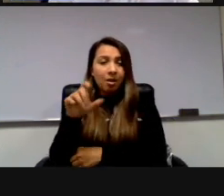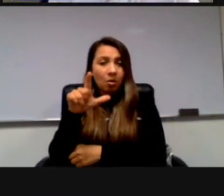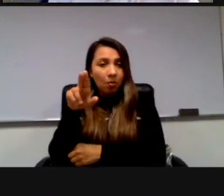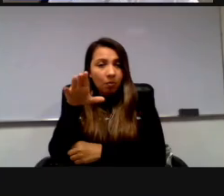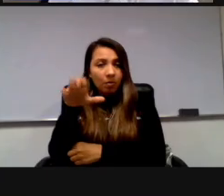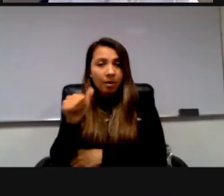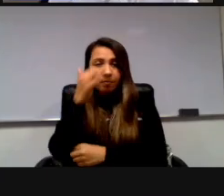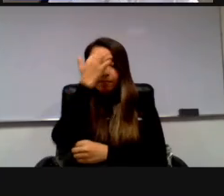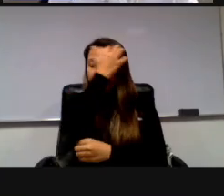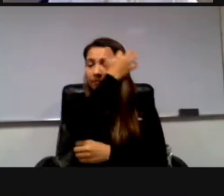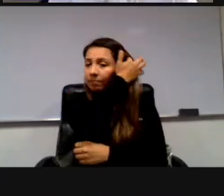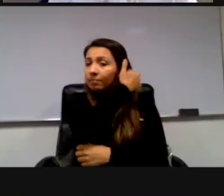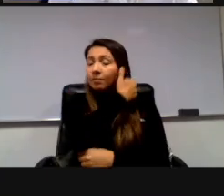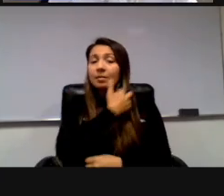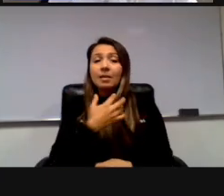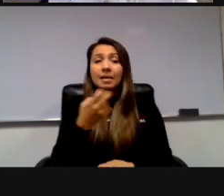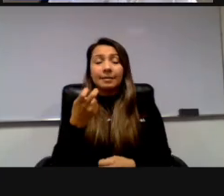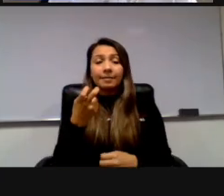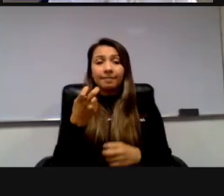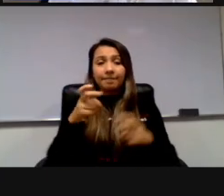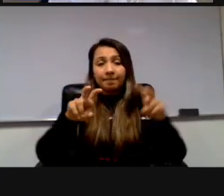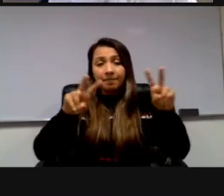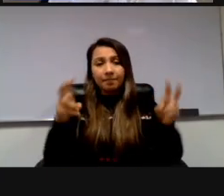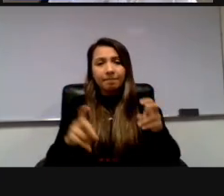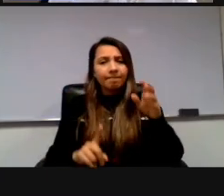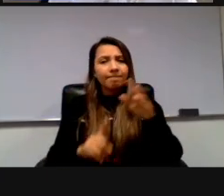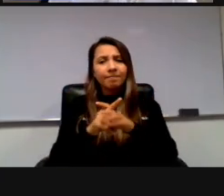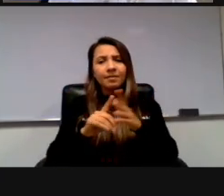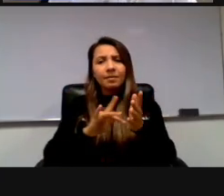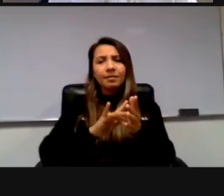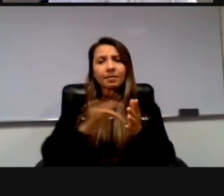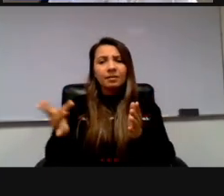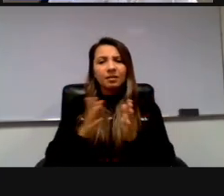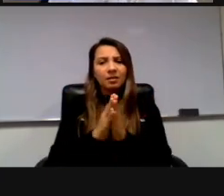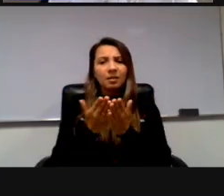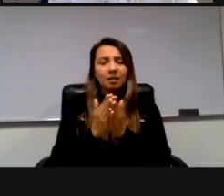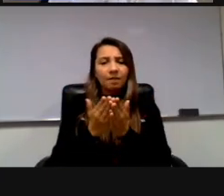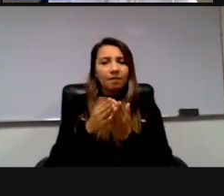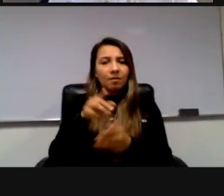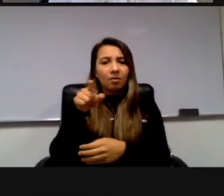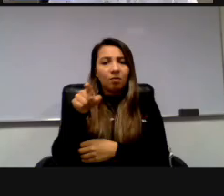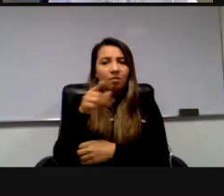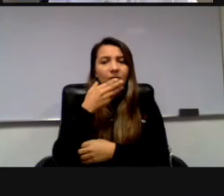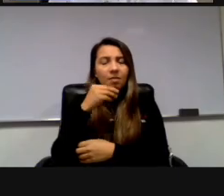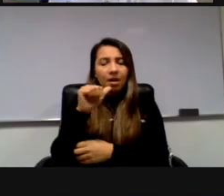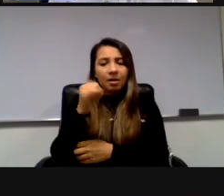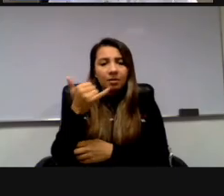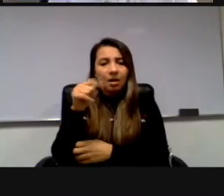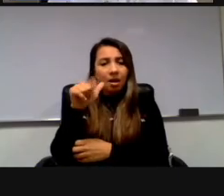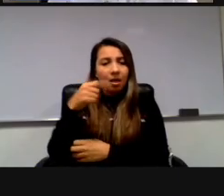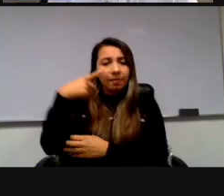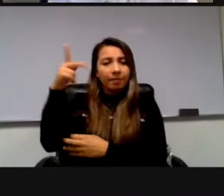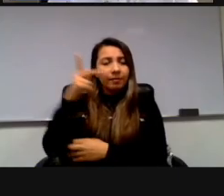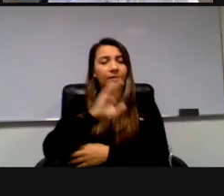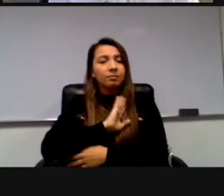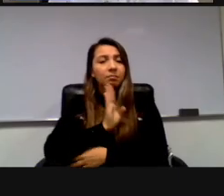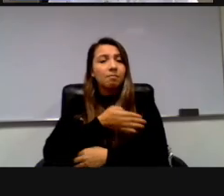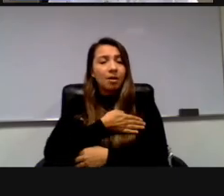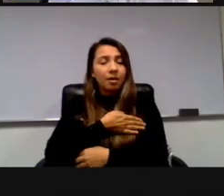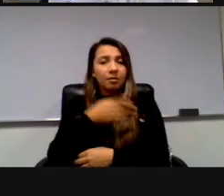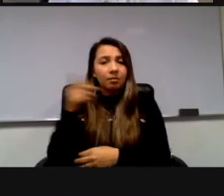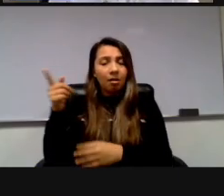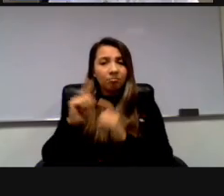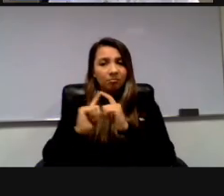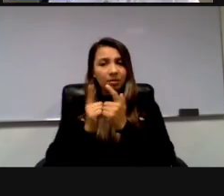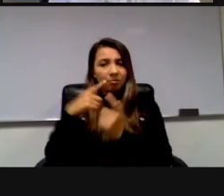título surge de un libro de Francisco Ayala, biólogo evolutivo español. Tiene un